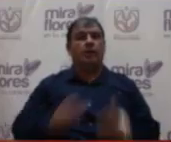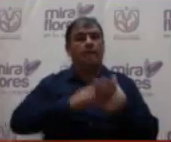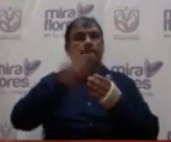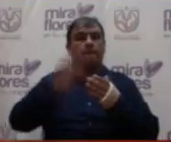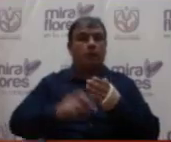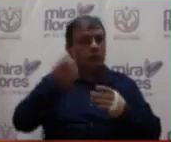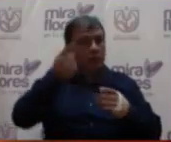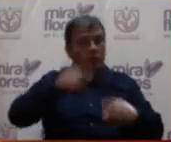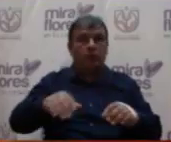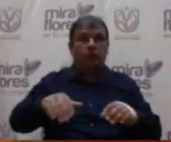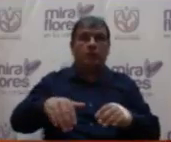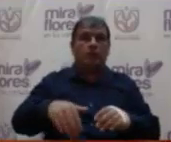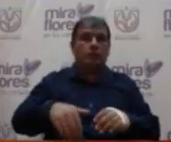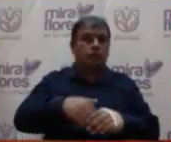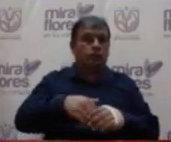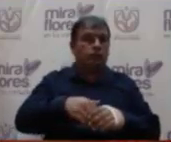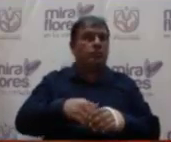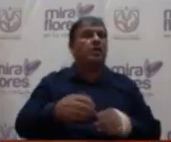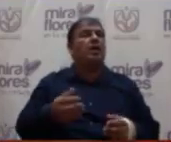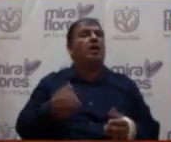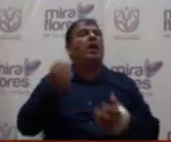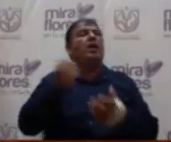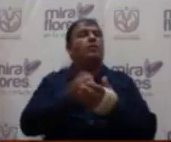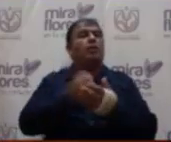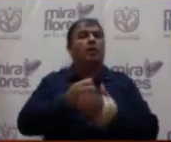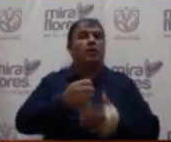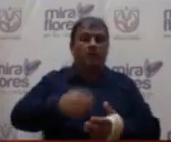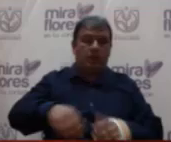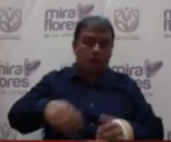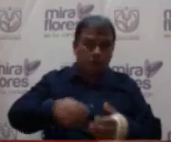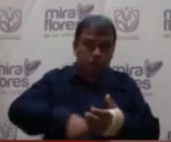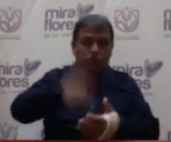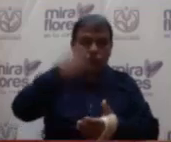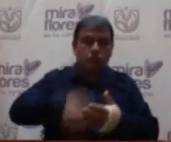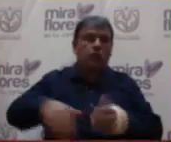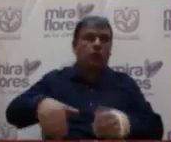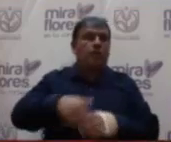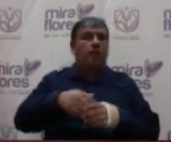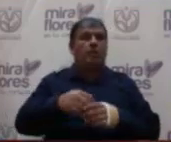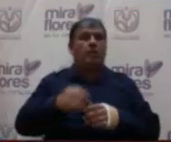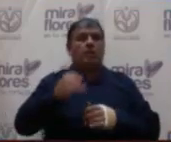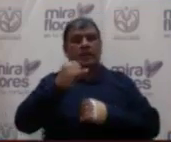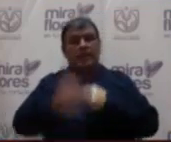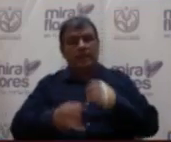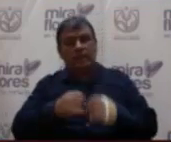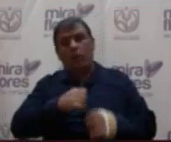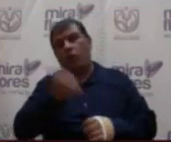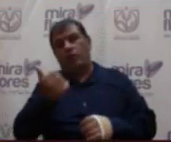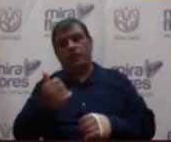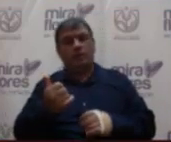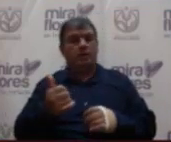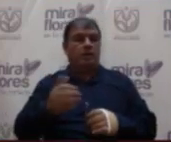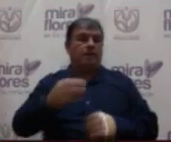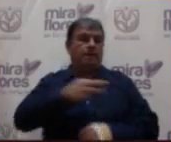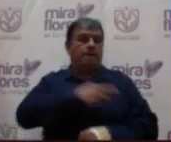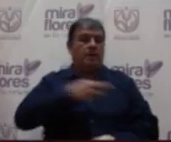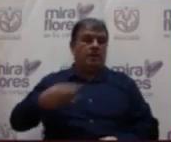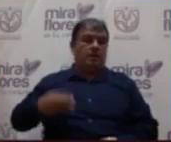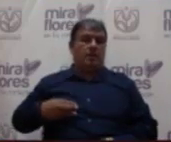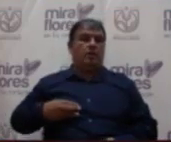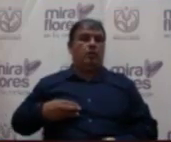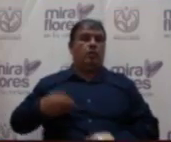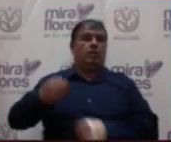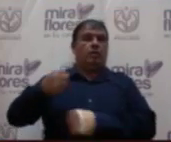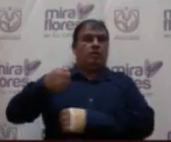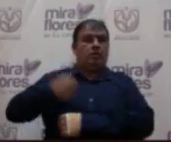Proyecto de acuerdo de consejo que aprueba la suscripción del convenio de cooperación interinstitucional entre el Ministerio de Relaciones